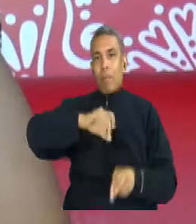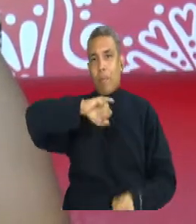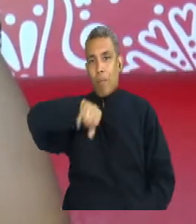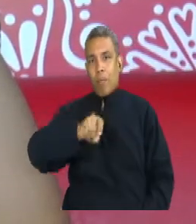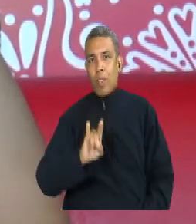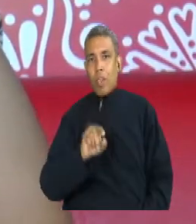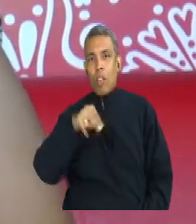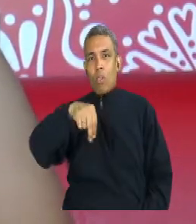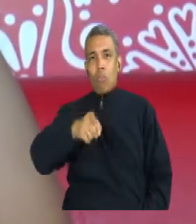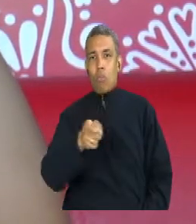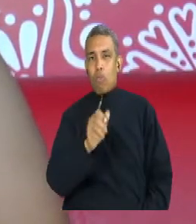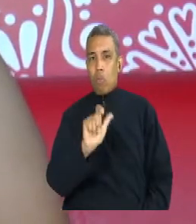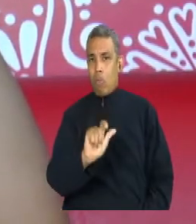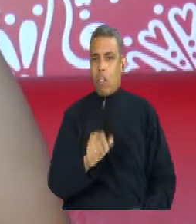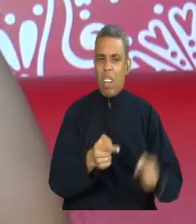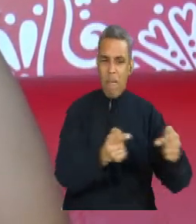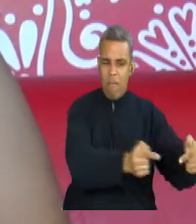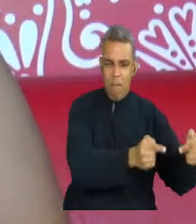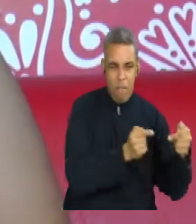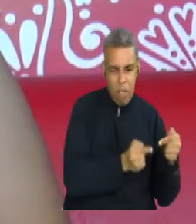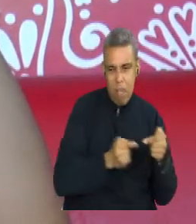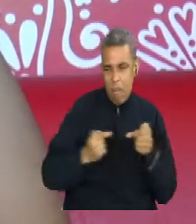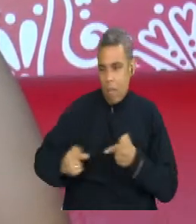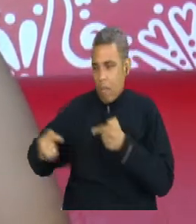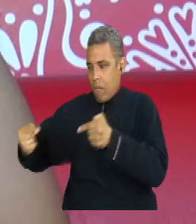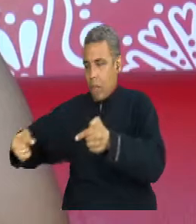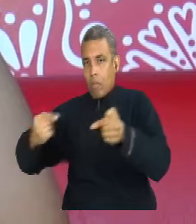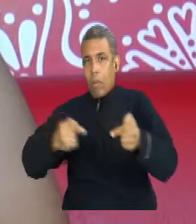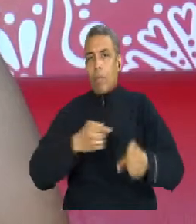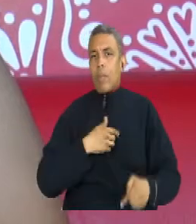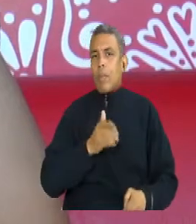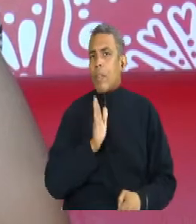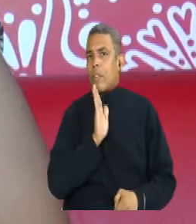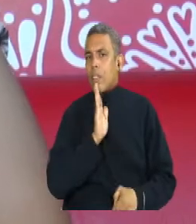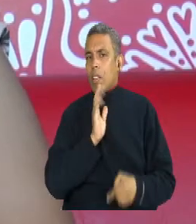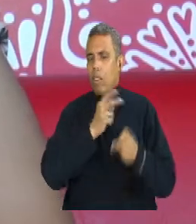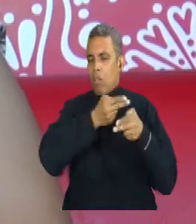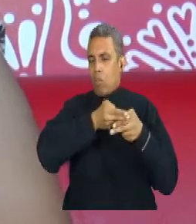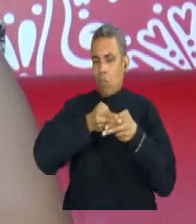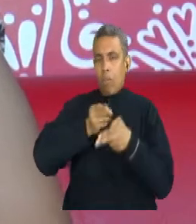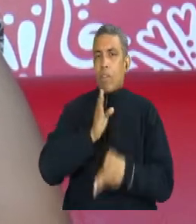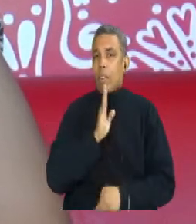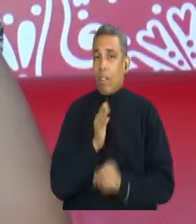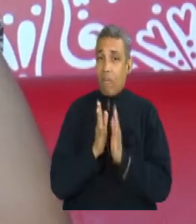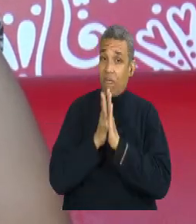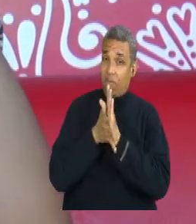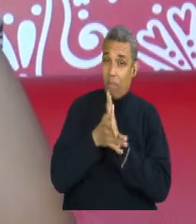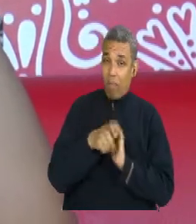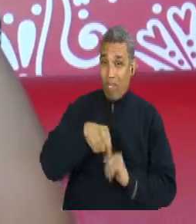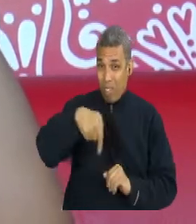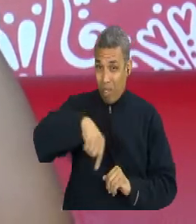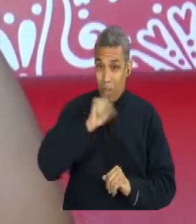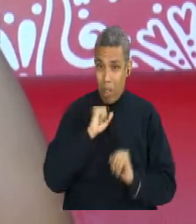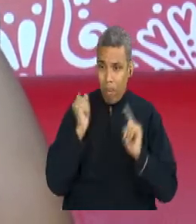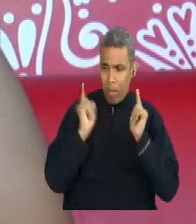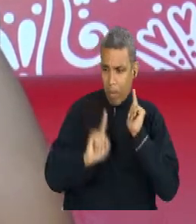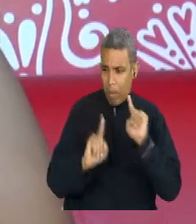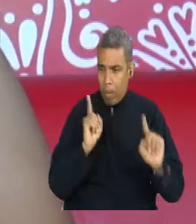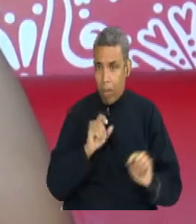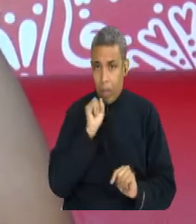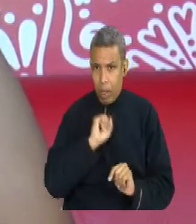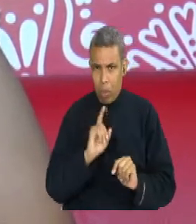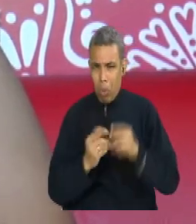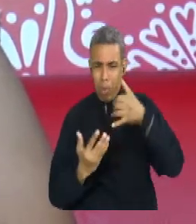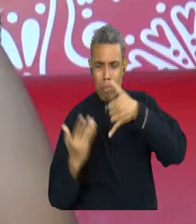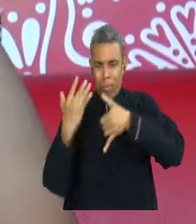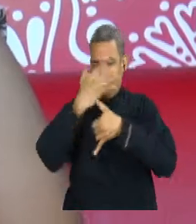estar participando y que no solamente van a ser DJs de Barranca Bermeja, sino que también van a venir de diferentes ciudades del país. Hoy, por supuesto, me